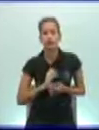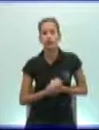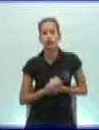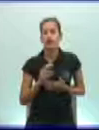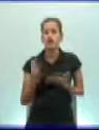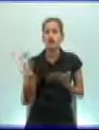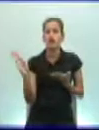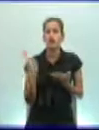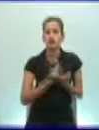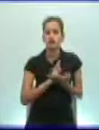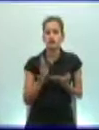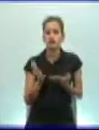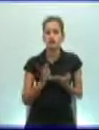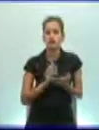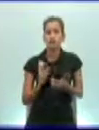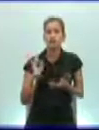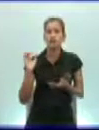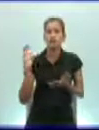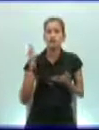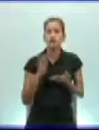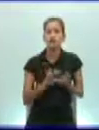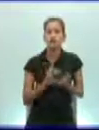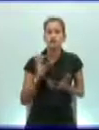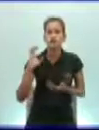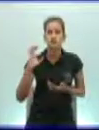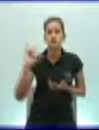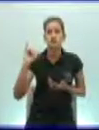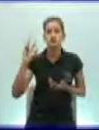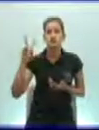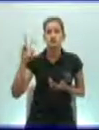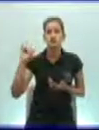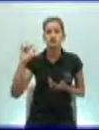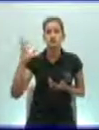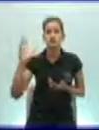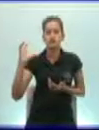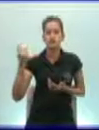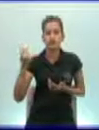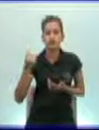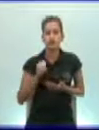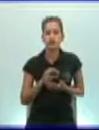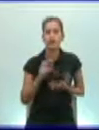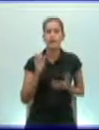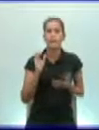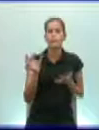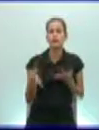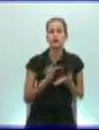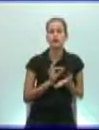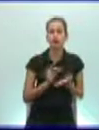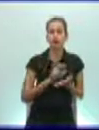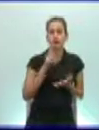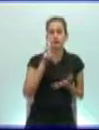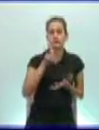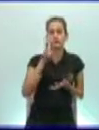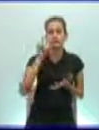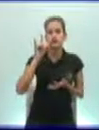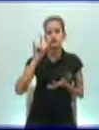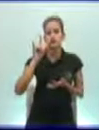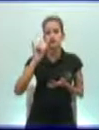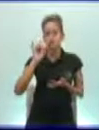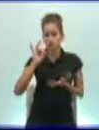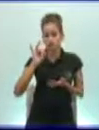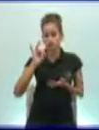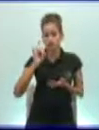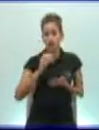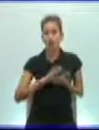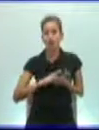cívica en las páginas entre la 27 y la 39 para estar profundizando en cuanto a los símbolos de